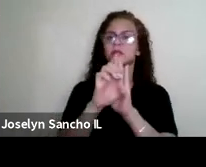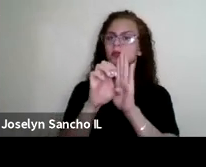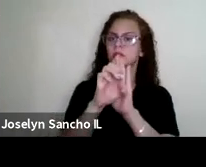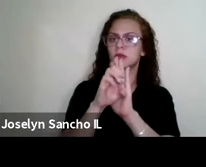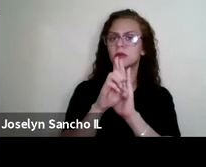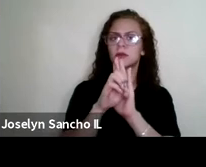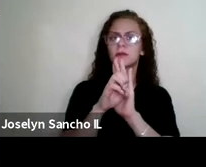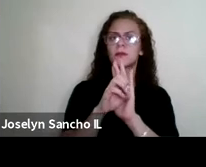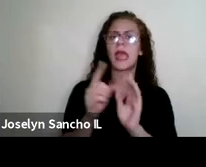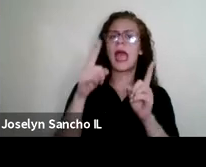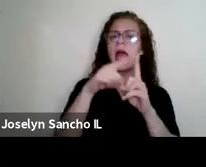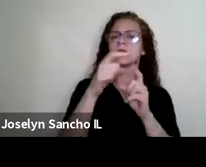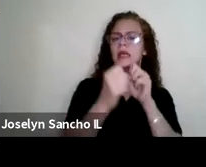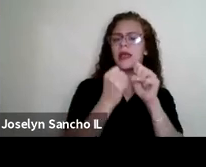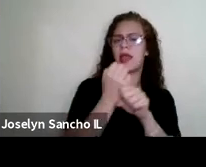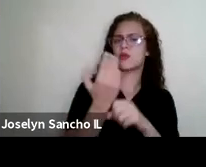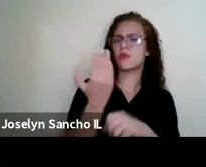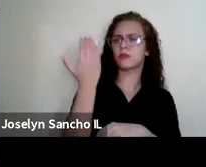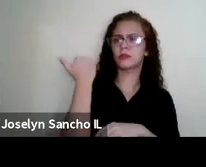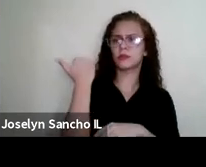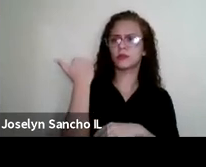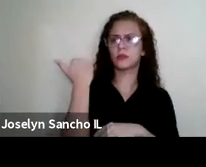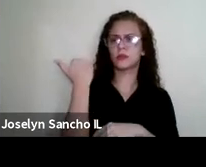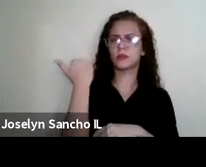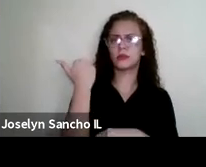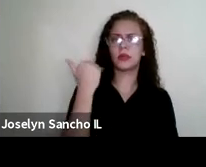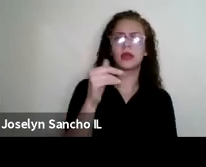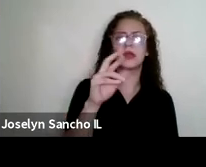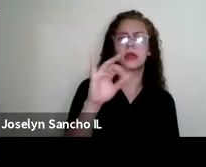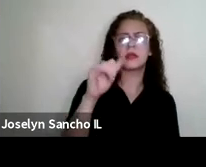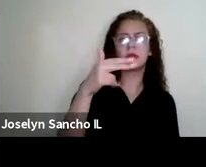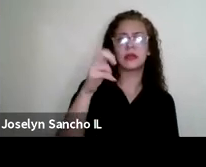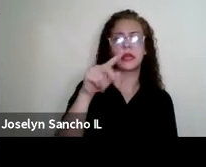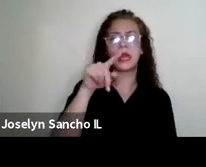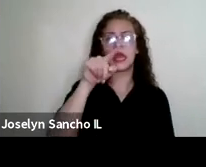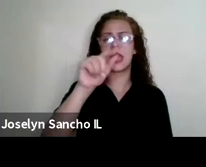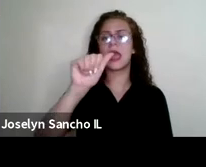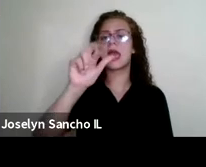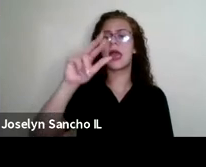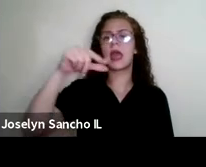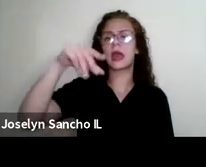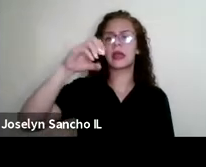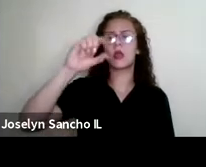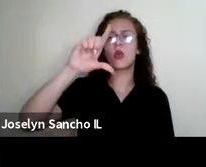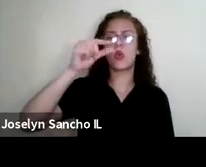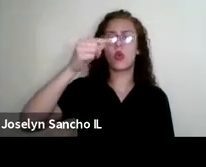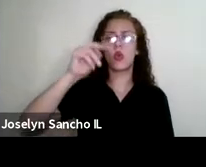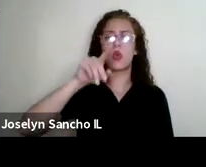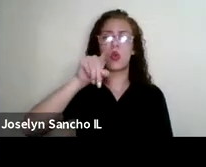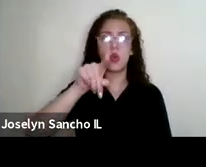no es sino hasta el año pasado que Richard Haass, que es un arqueólogo, descubre